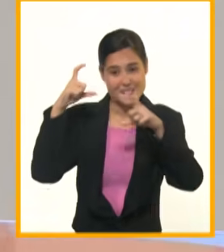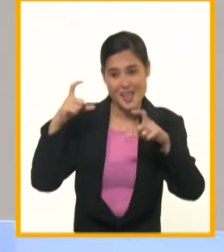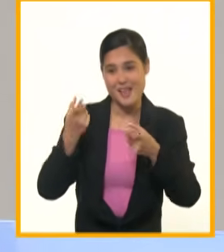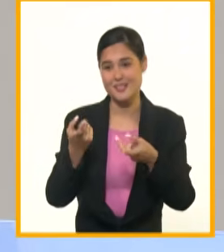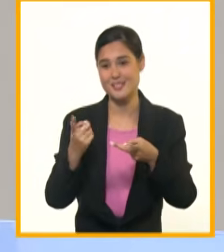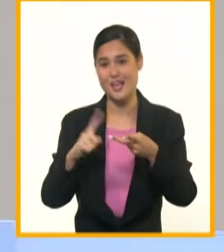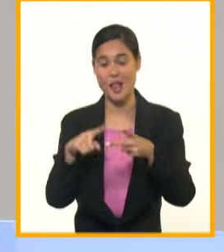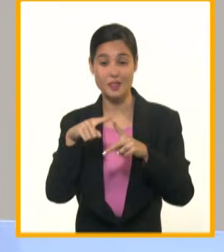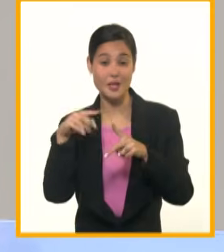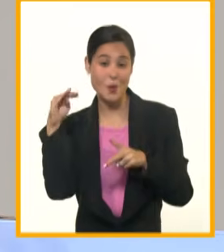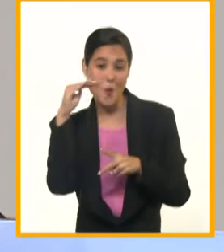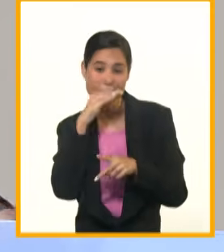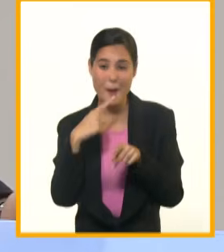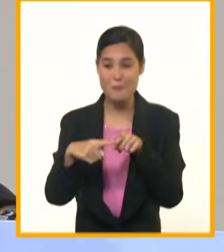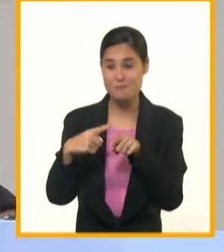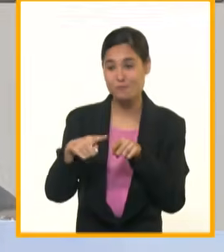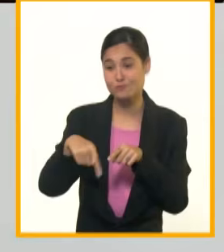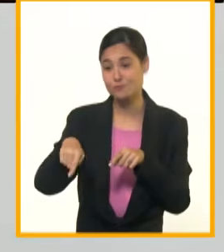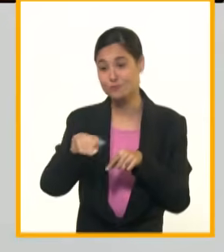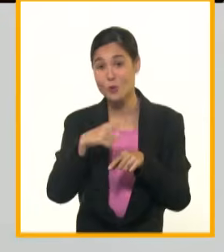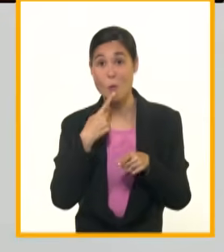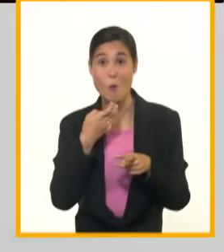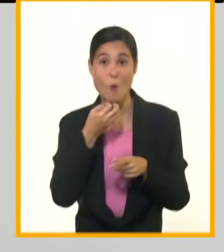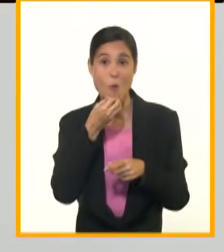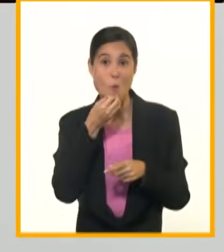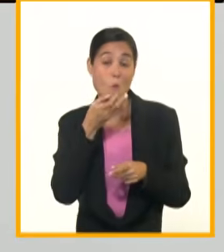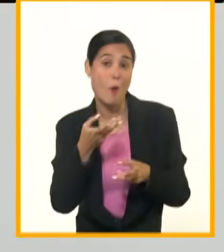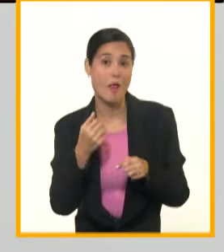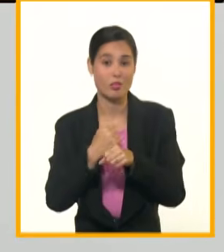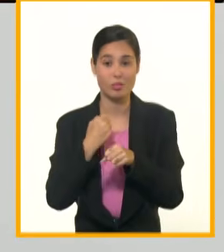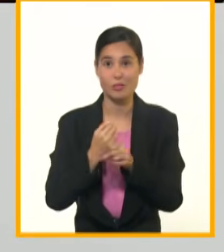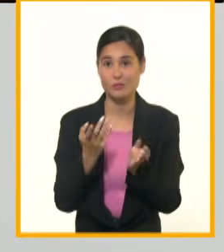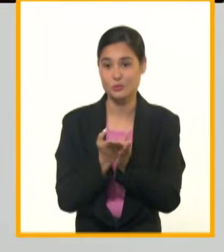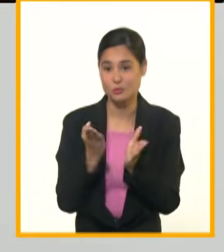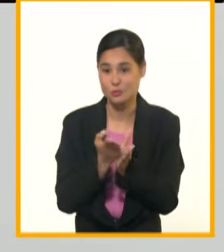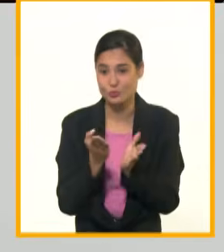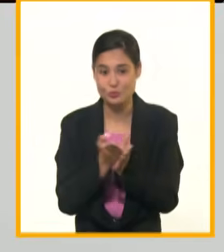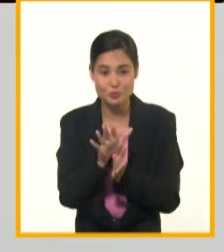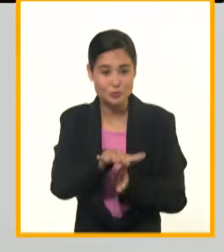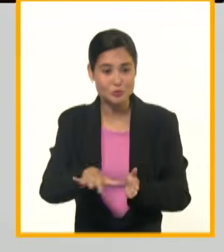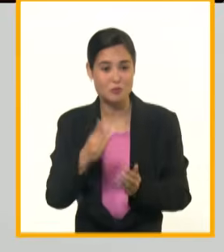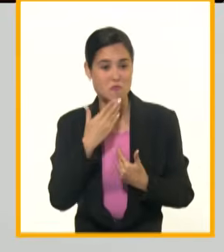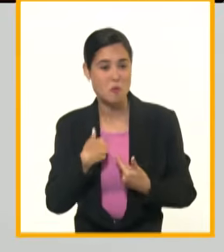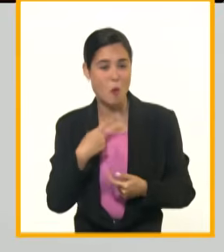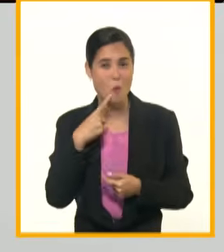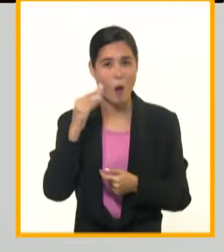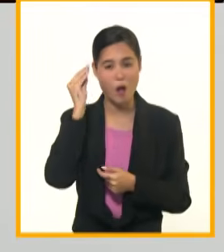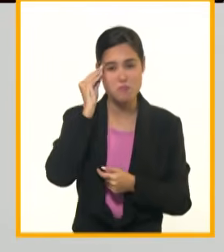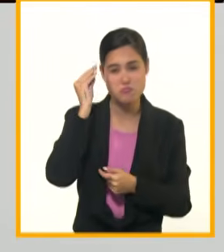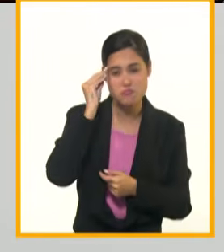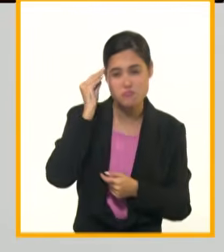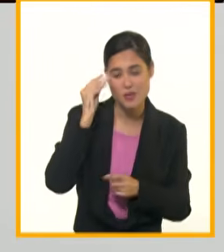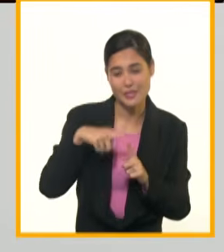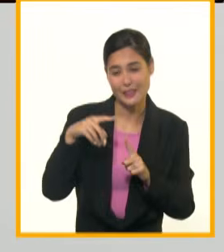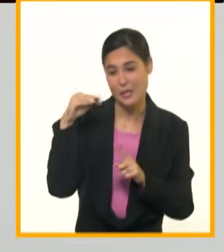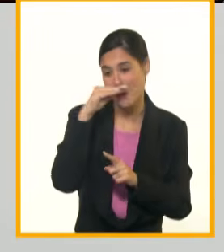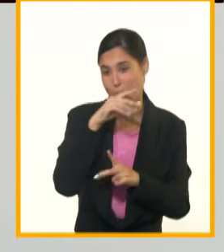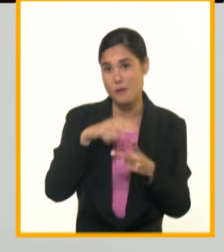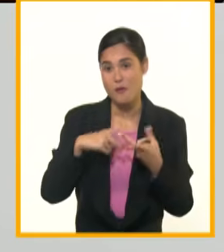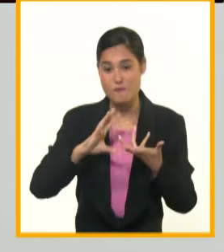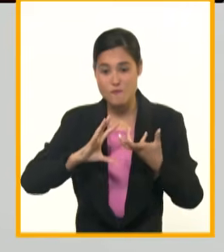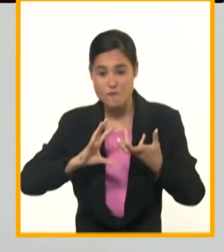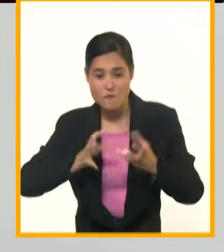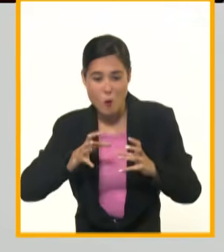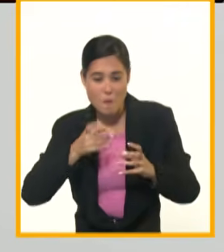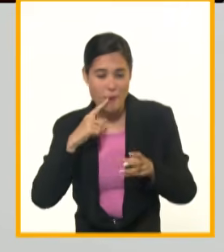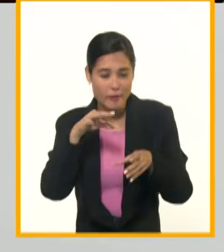resultados que se tienen hoy, además del conocimiento, de la tecnología, de la cultura agropecuaria que tienen nuestros